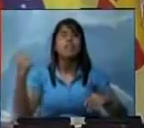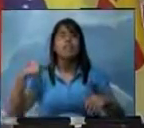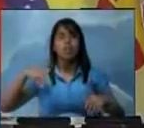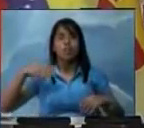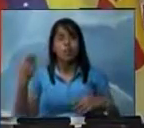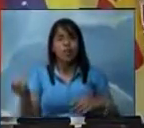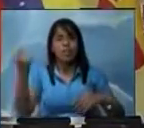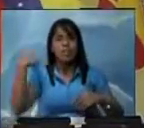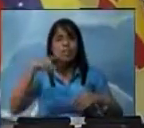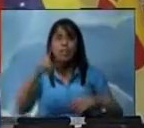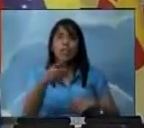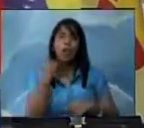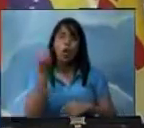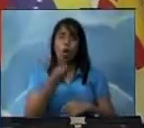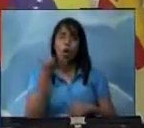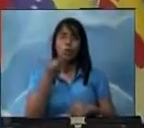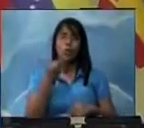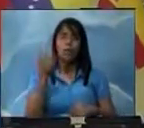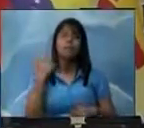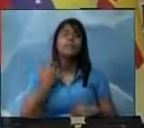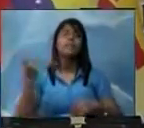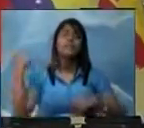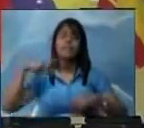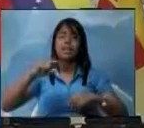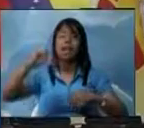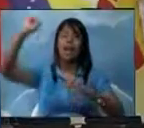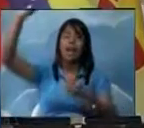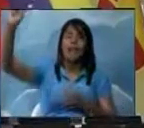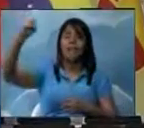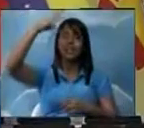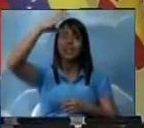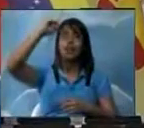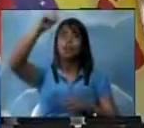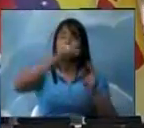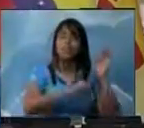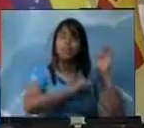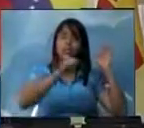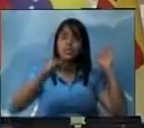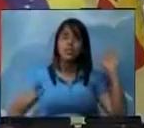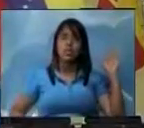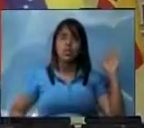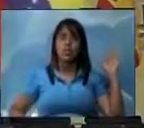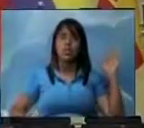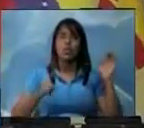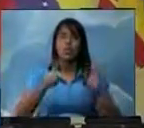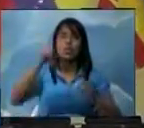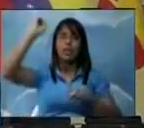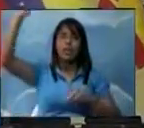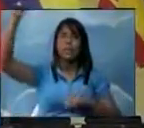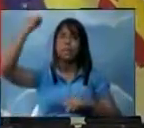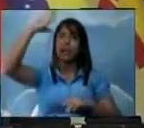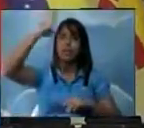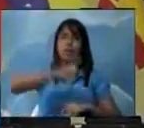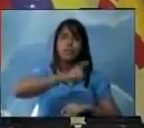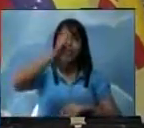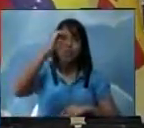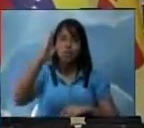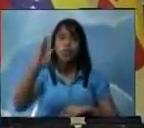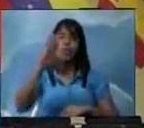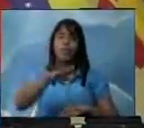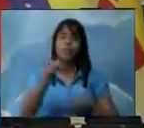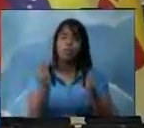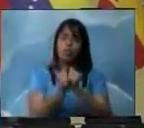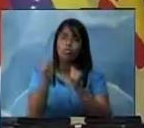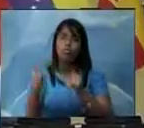que tiene Daniel. Daniel tenía la gracia del Señor, y esa gracia de Dios está